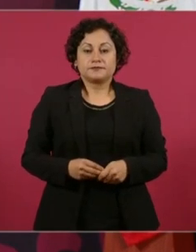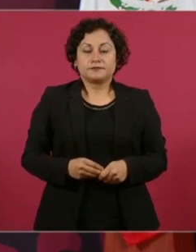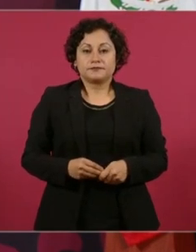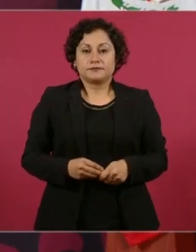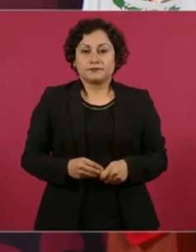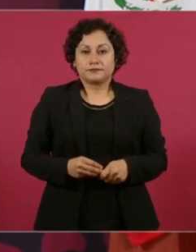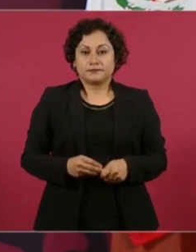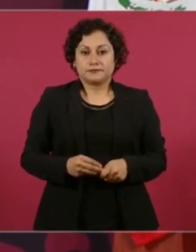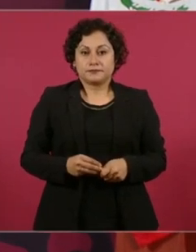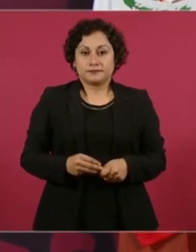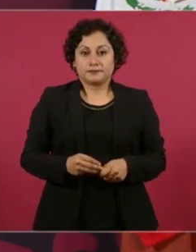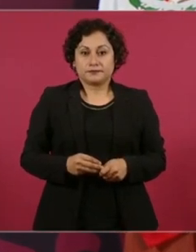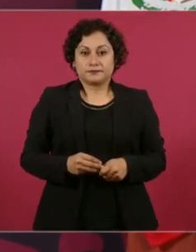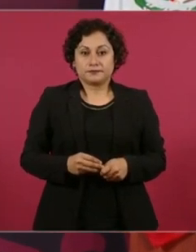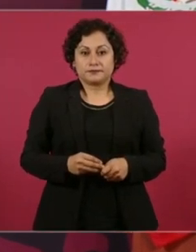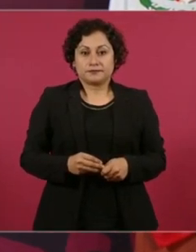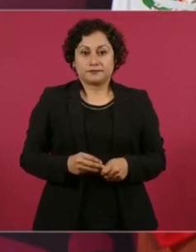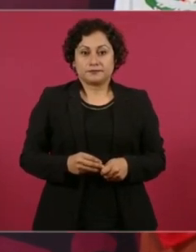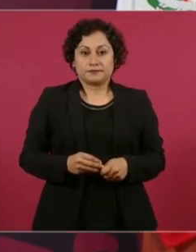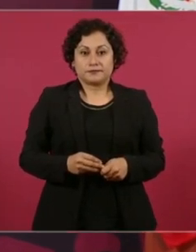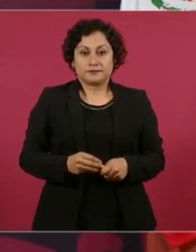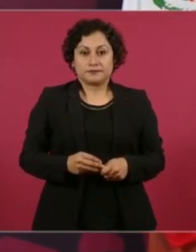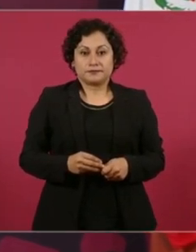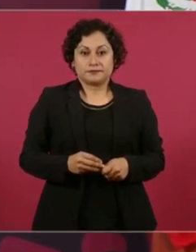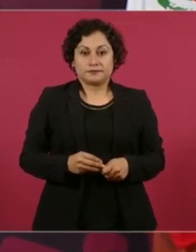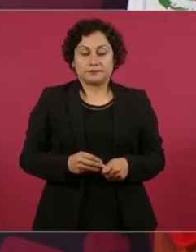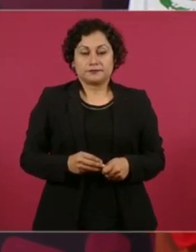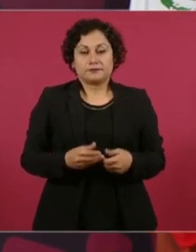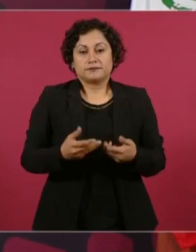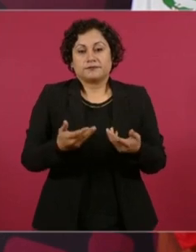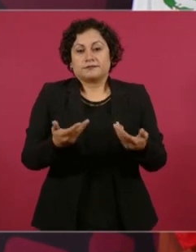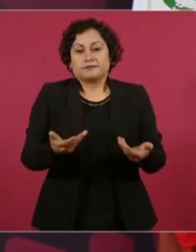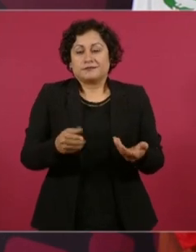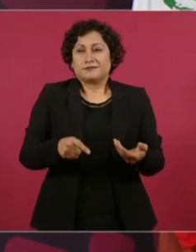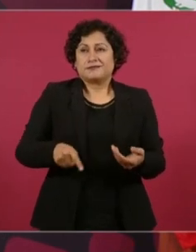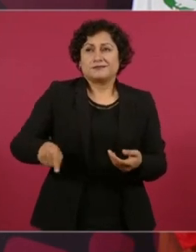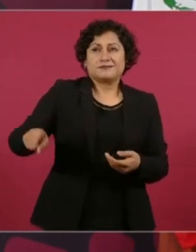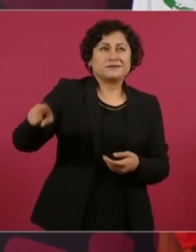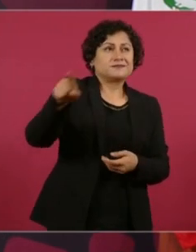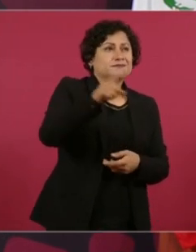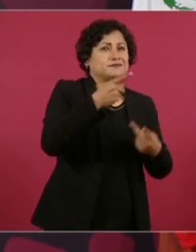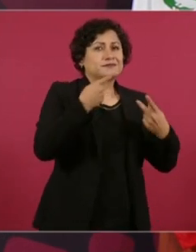toda la politiquería